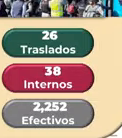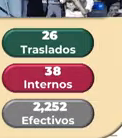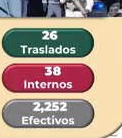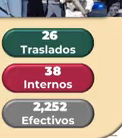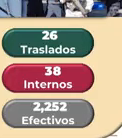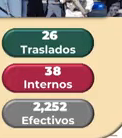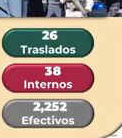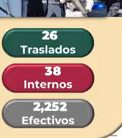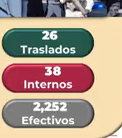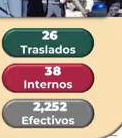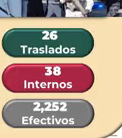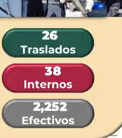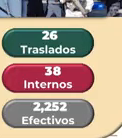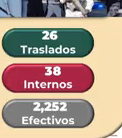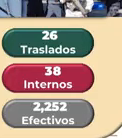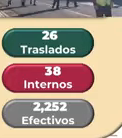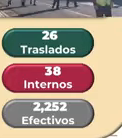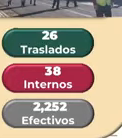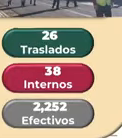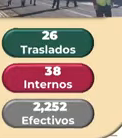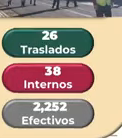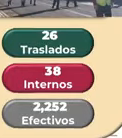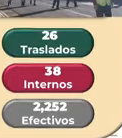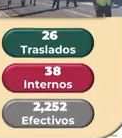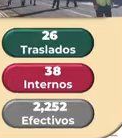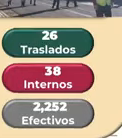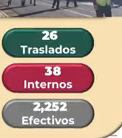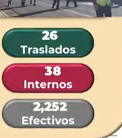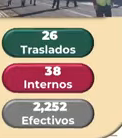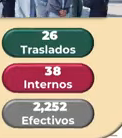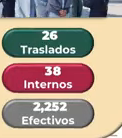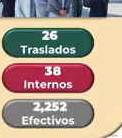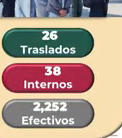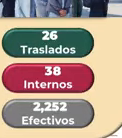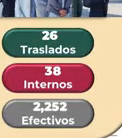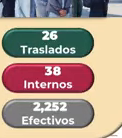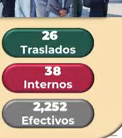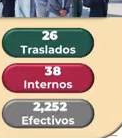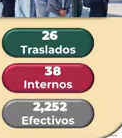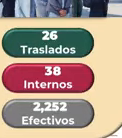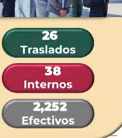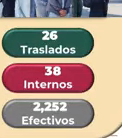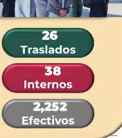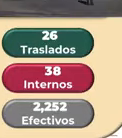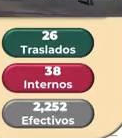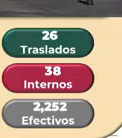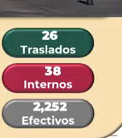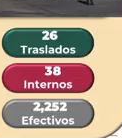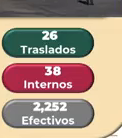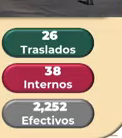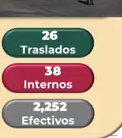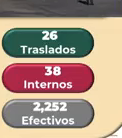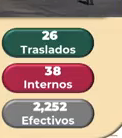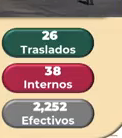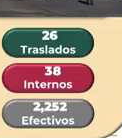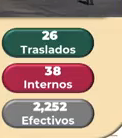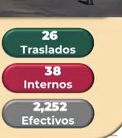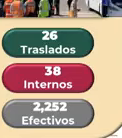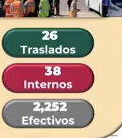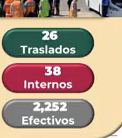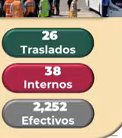proporcionaron 7 apoyos con 233 elementos y 9 binomios canófilos. También